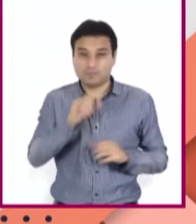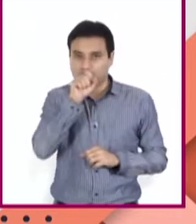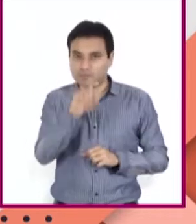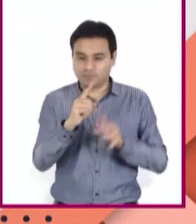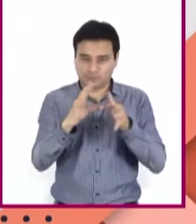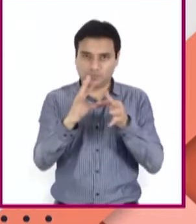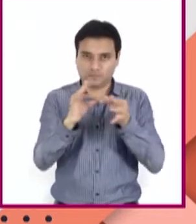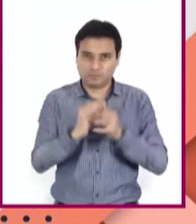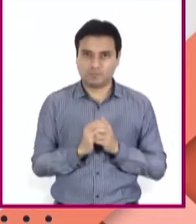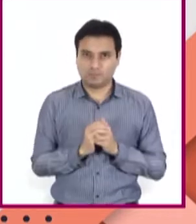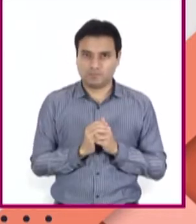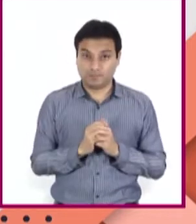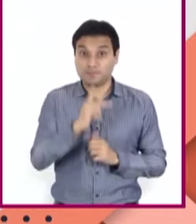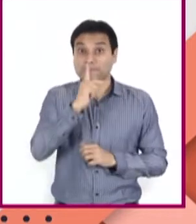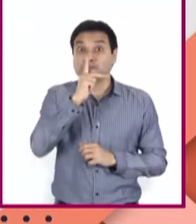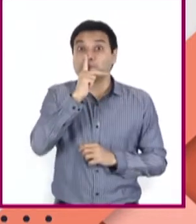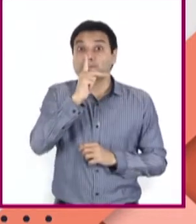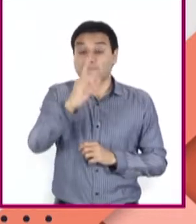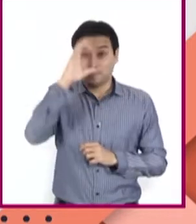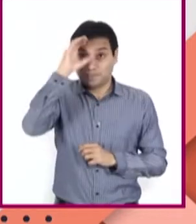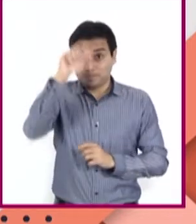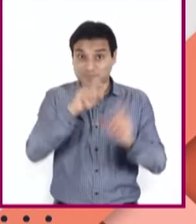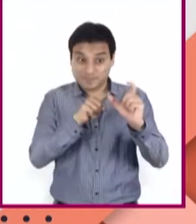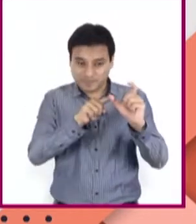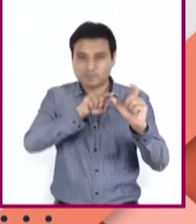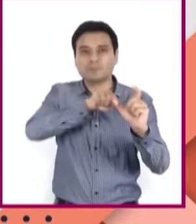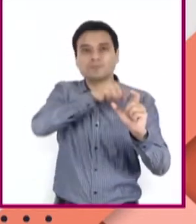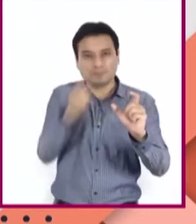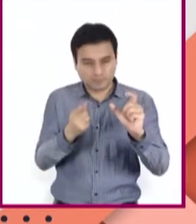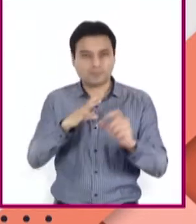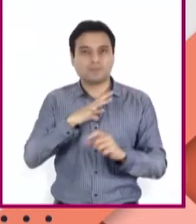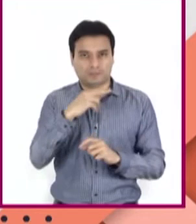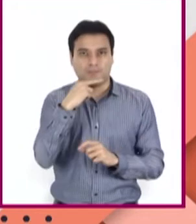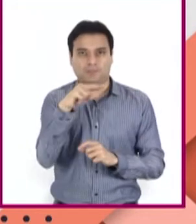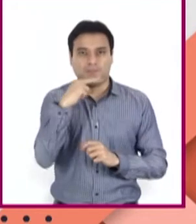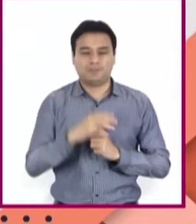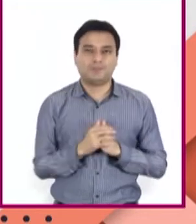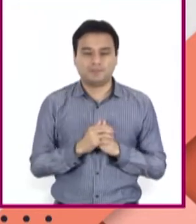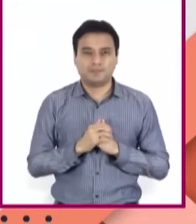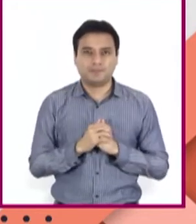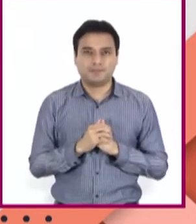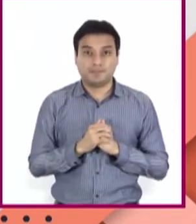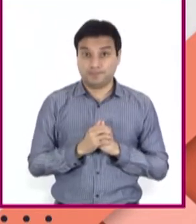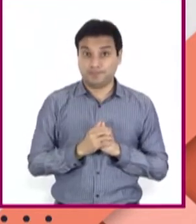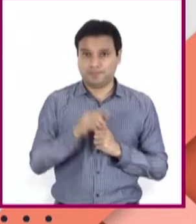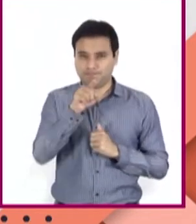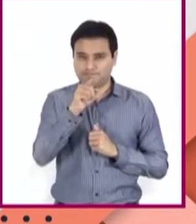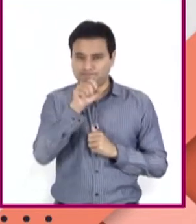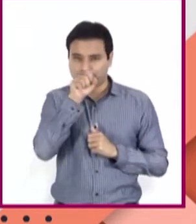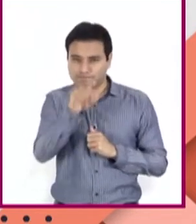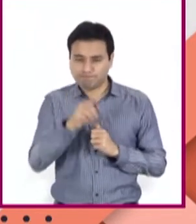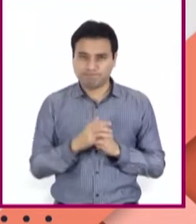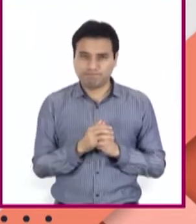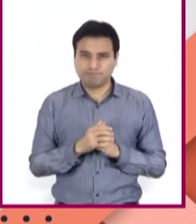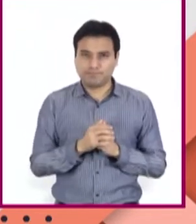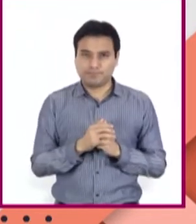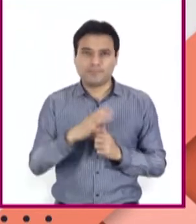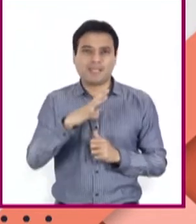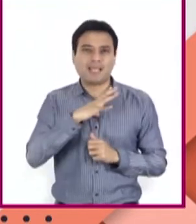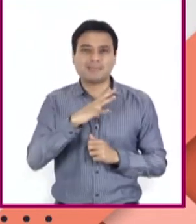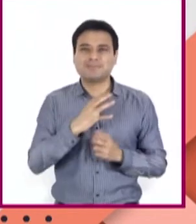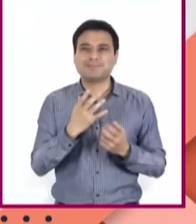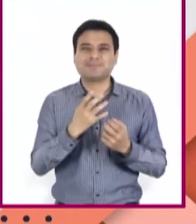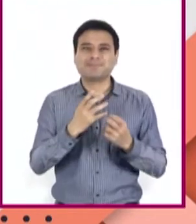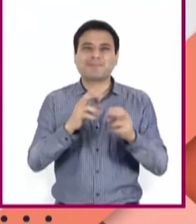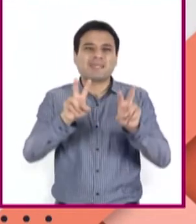del concepto, casi siempre sigue el verbo que lo definirá. Identificar los contenidos resaltados por